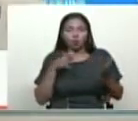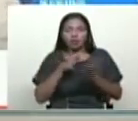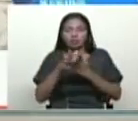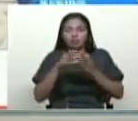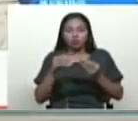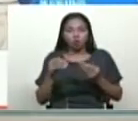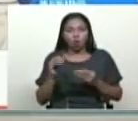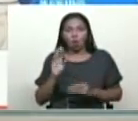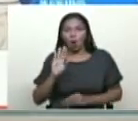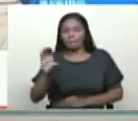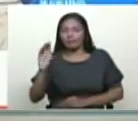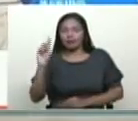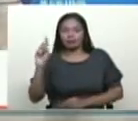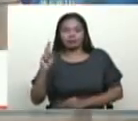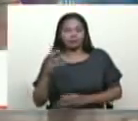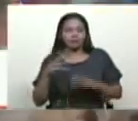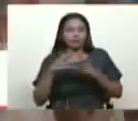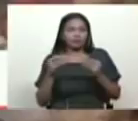todo lo que necesita.